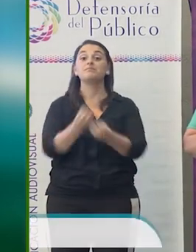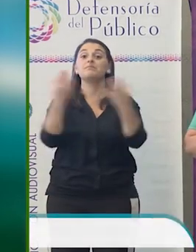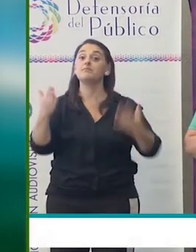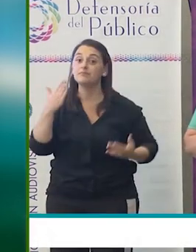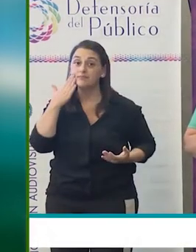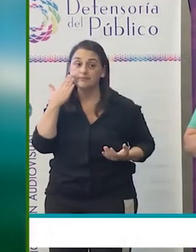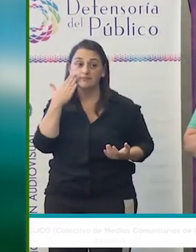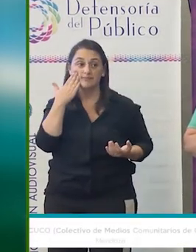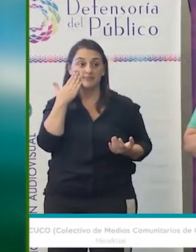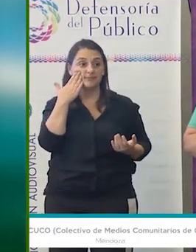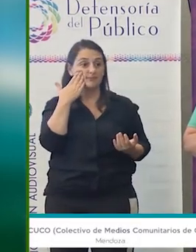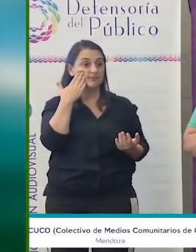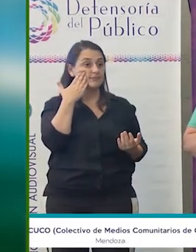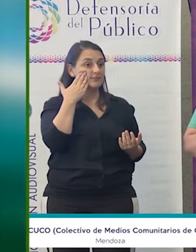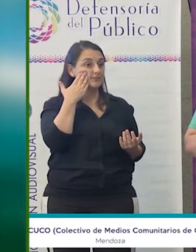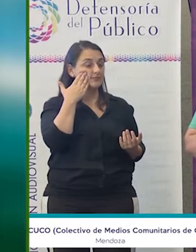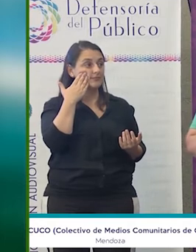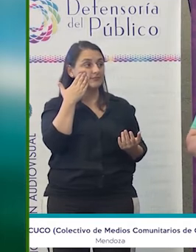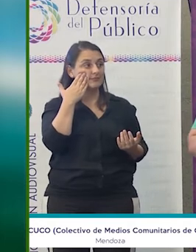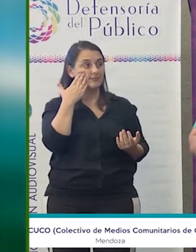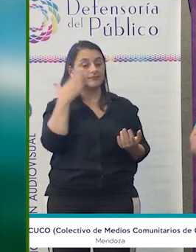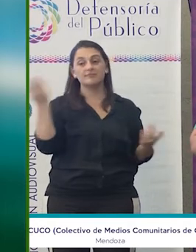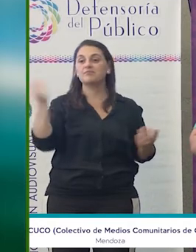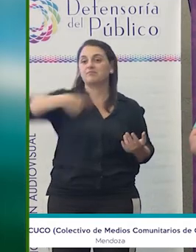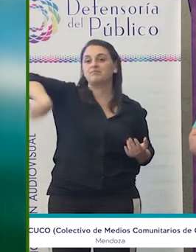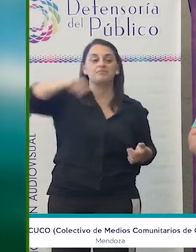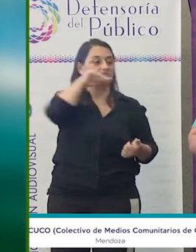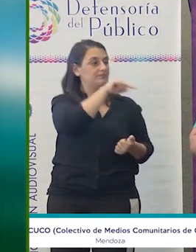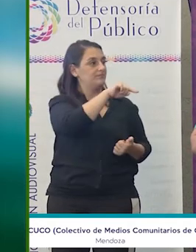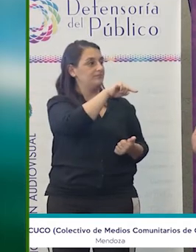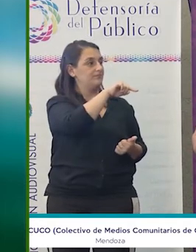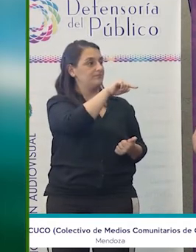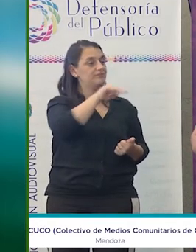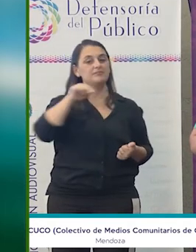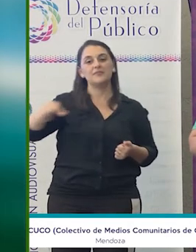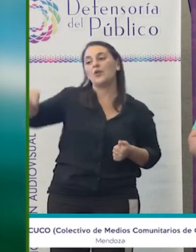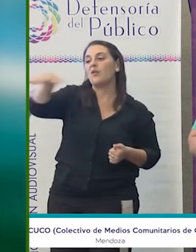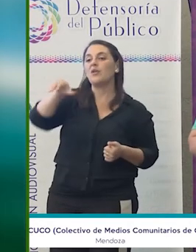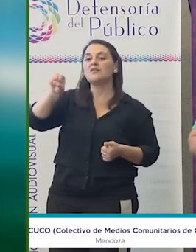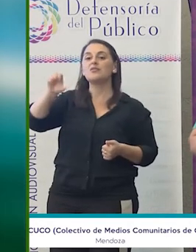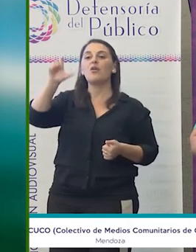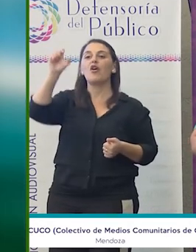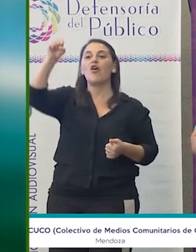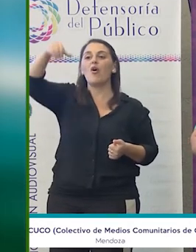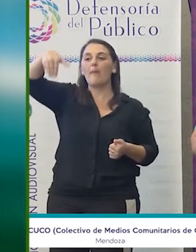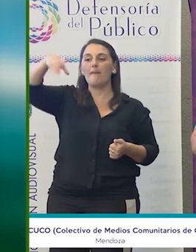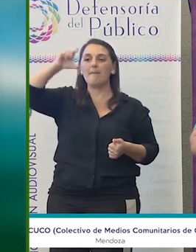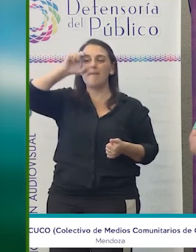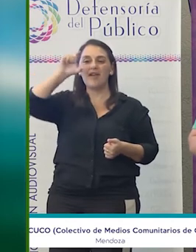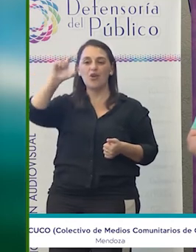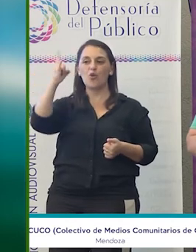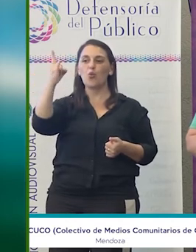autores respondemos, venimos, provenimos no solo de distintos ámbitos de la comunicación, sino también